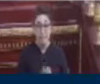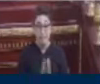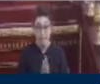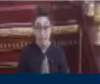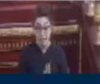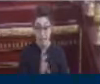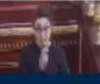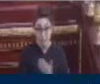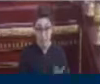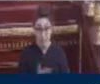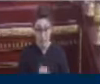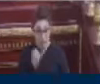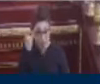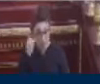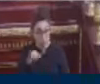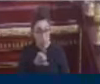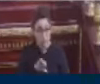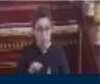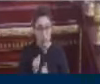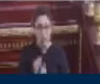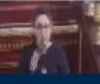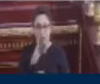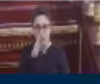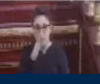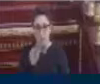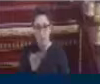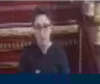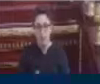Remítase a las autoridades correspondientes, sí.